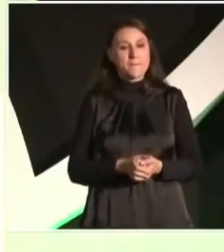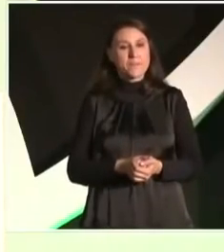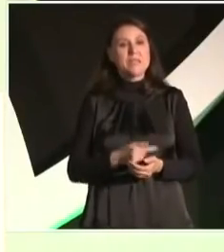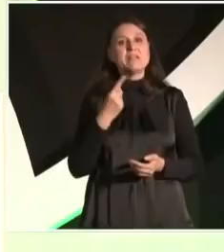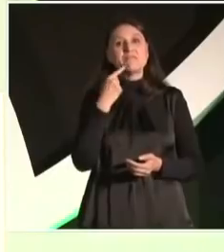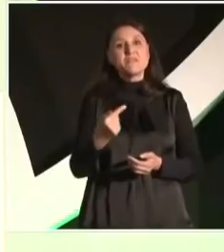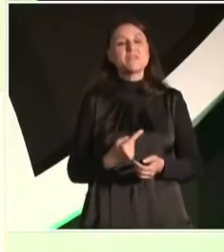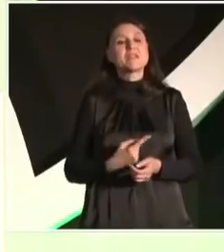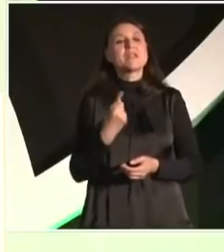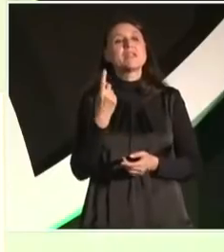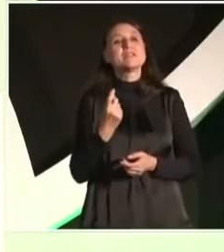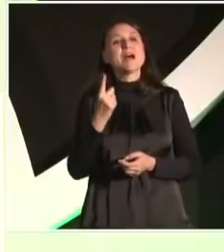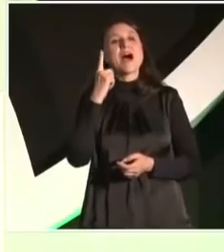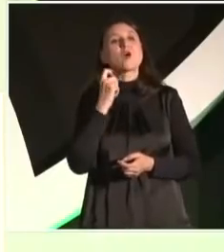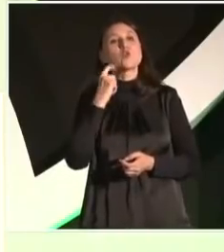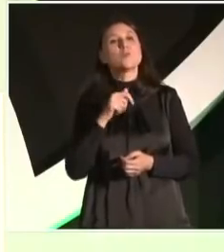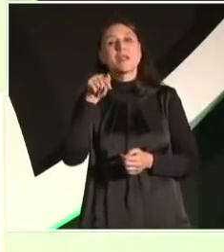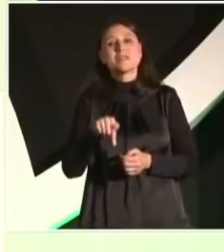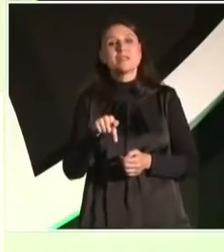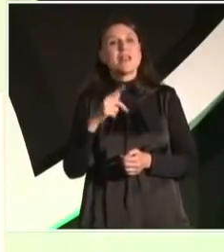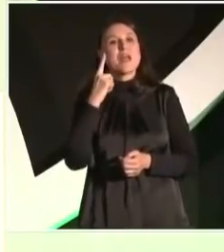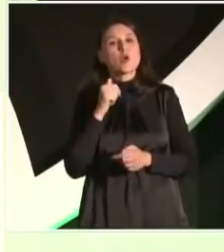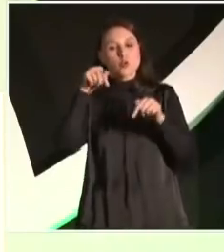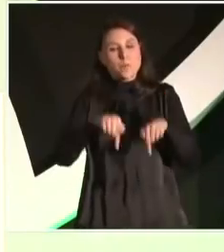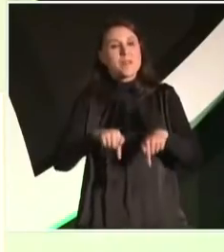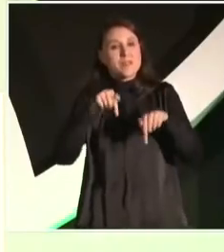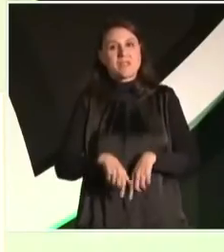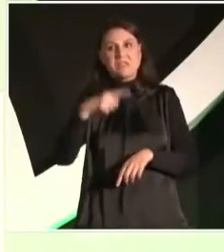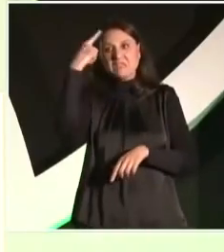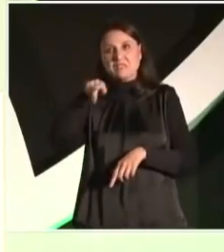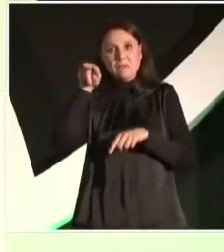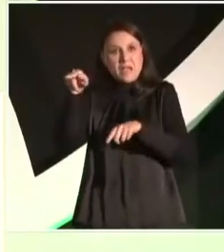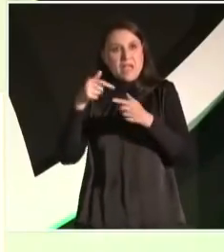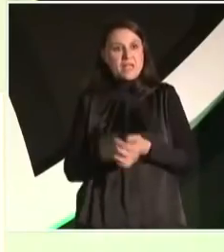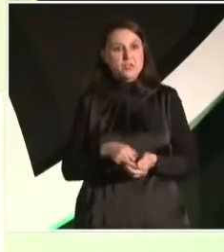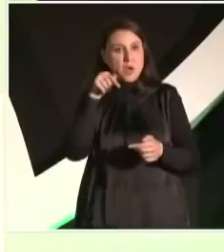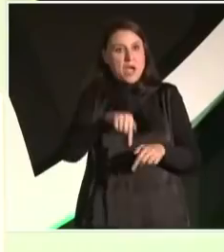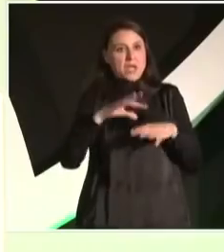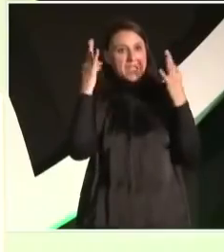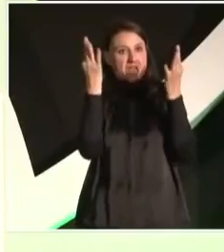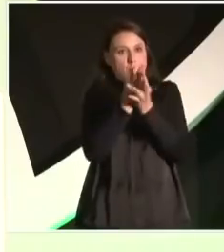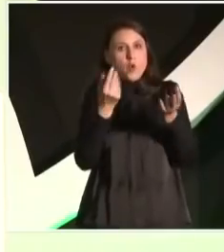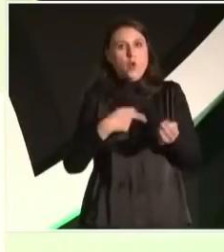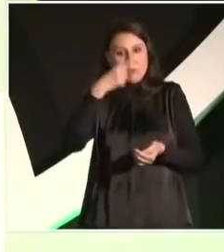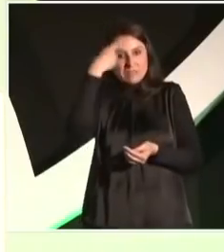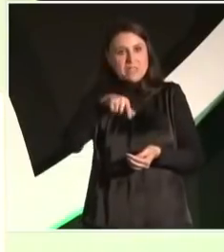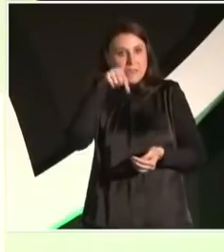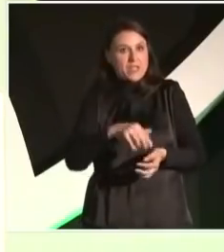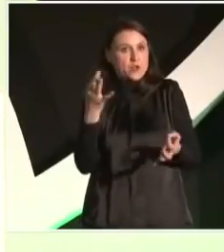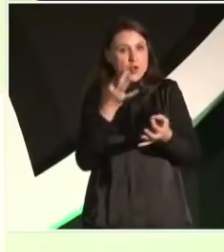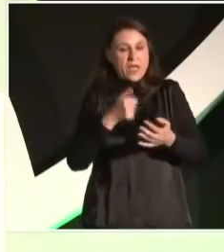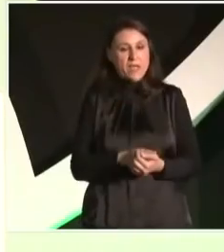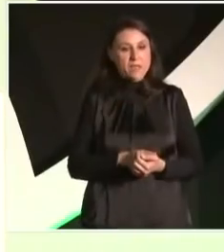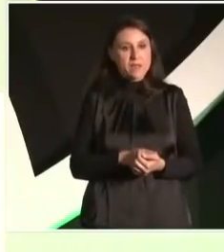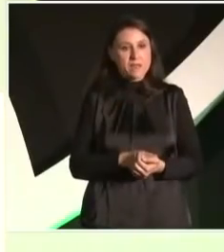acostumbrar a nuestras costumbres occidentales. ¿Sabrán ellos qué significa en Córdoba Occidente? Están apostando